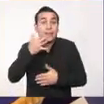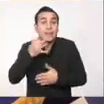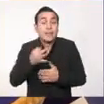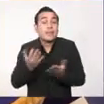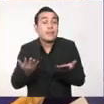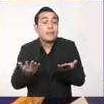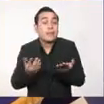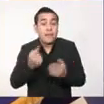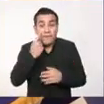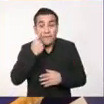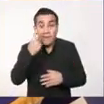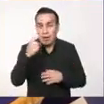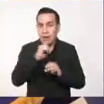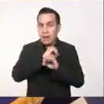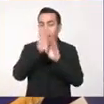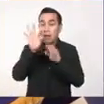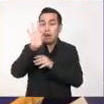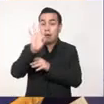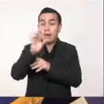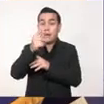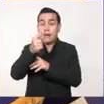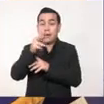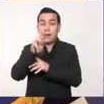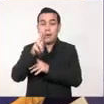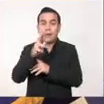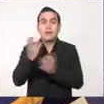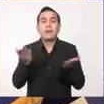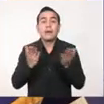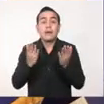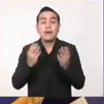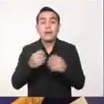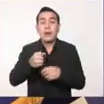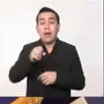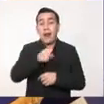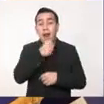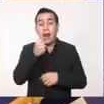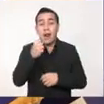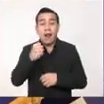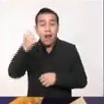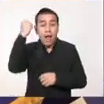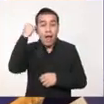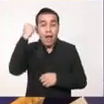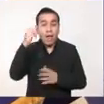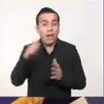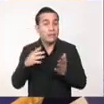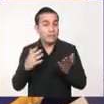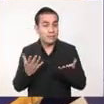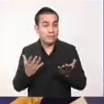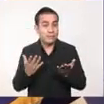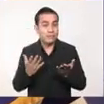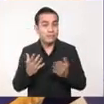que ahí están los videos con el fiscal cantando el himno de Arena atrás del candidato que iba en contra mía.